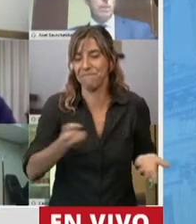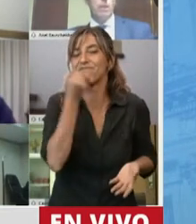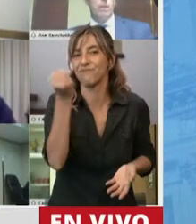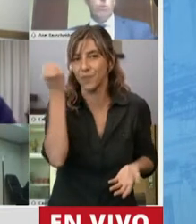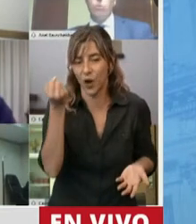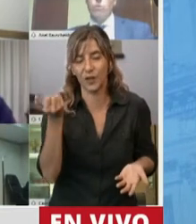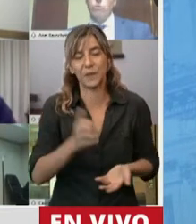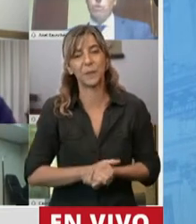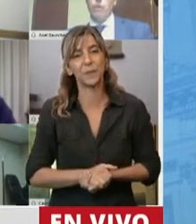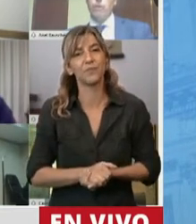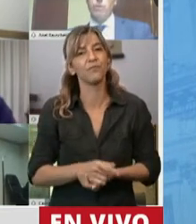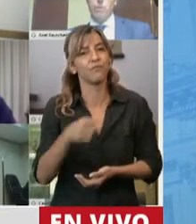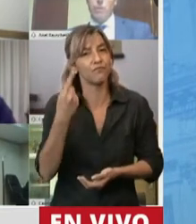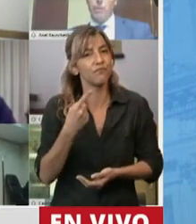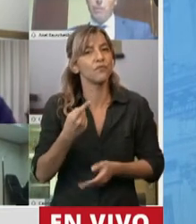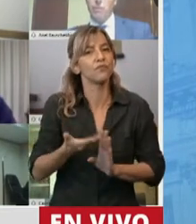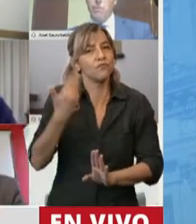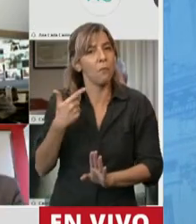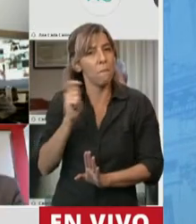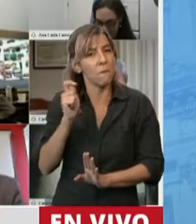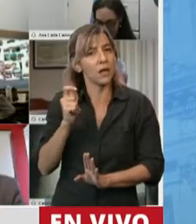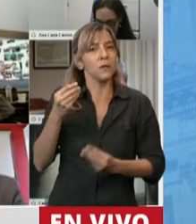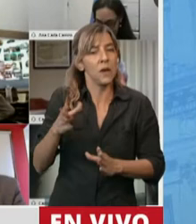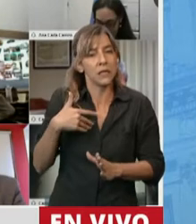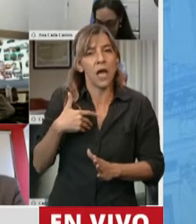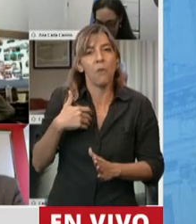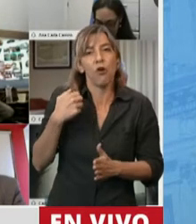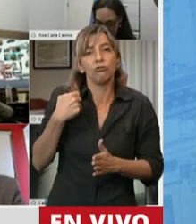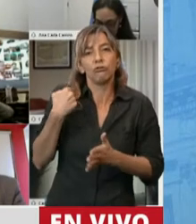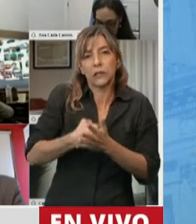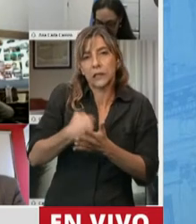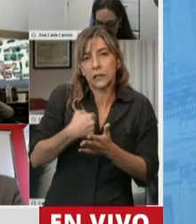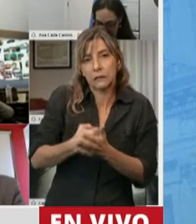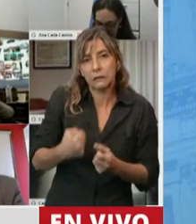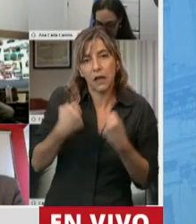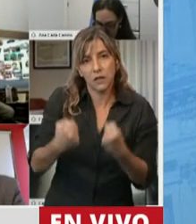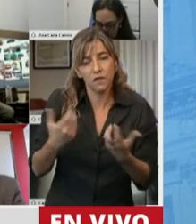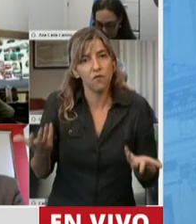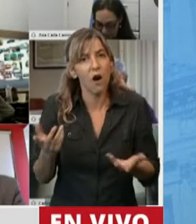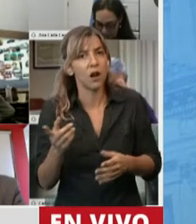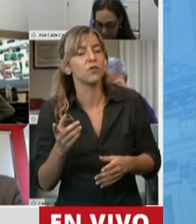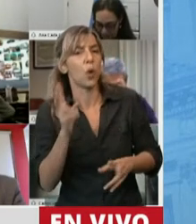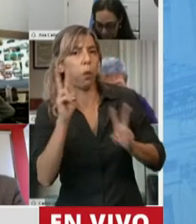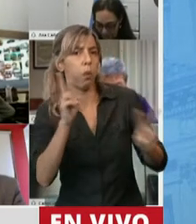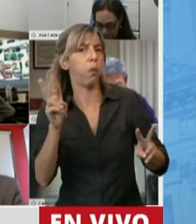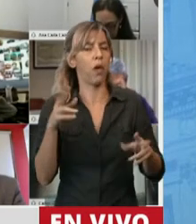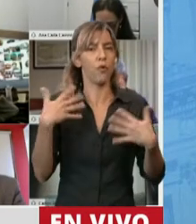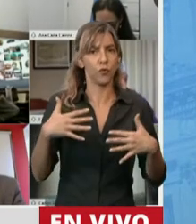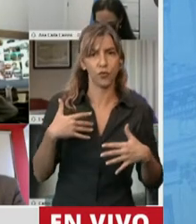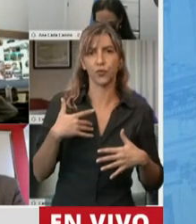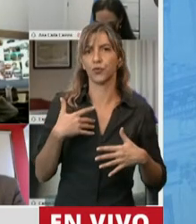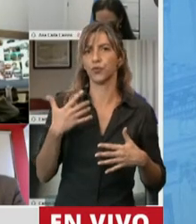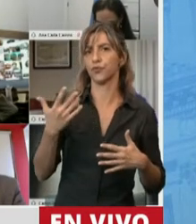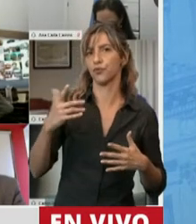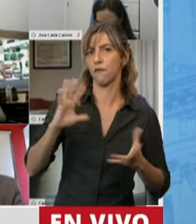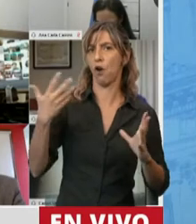mundo ha mostrado diferentes caras, diferentes facetas sociales y diferentes actitudes, no solo del